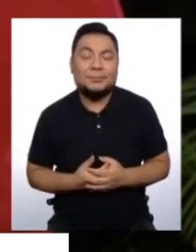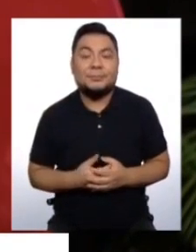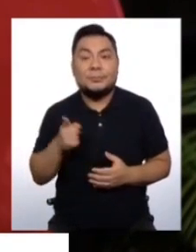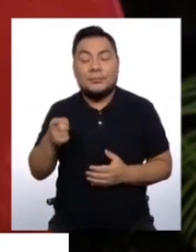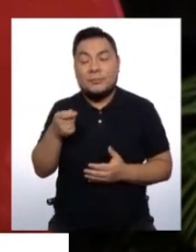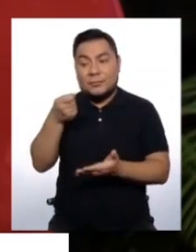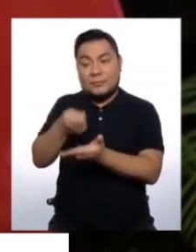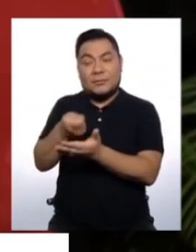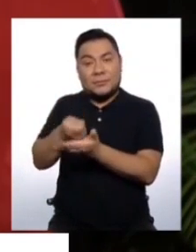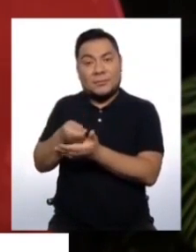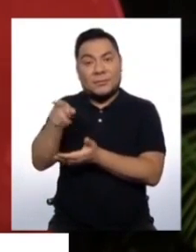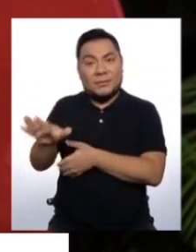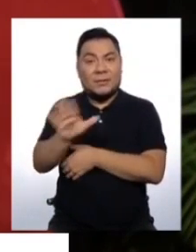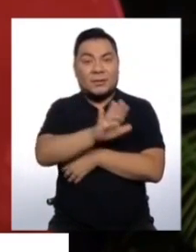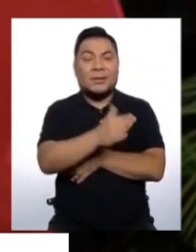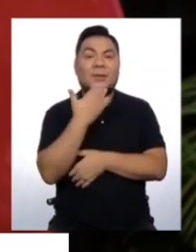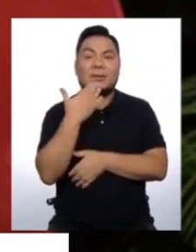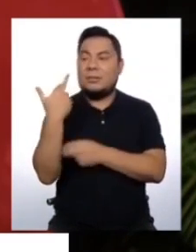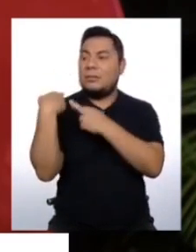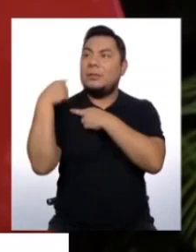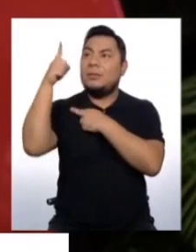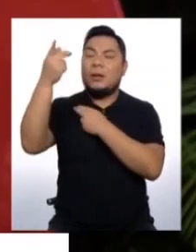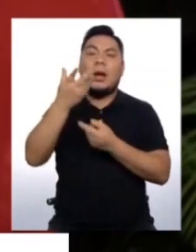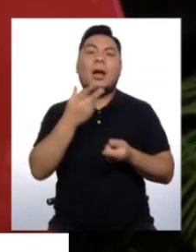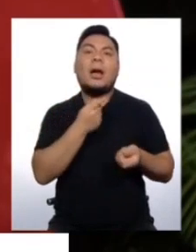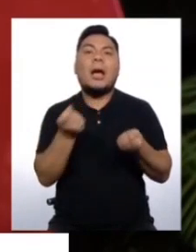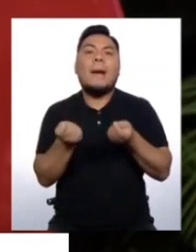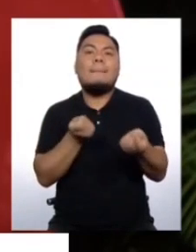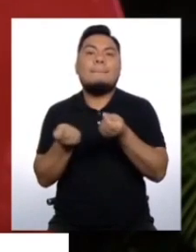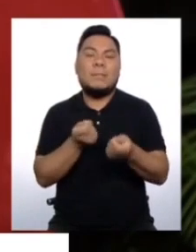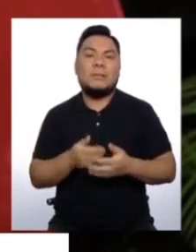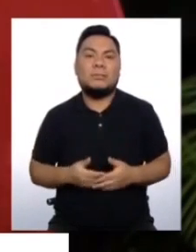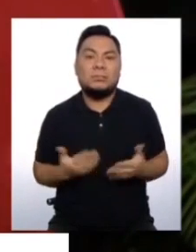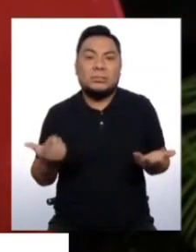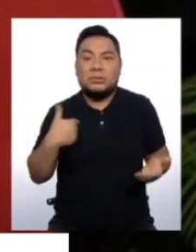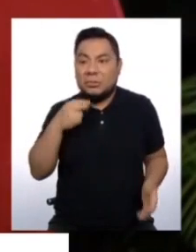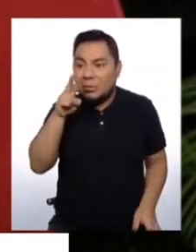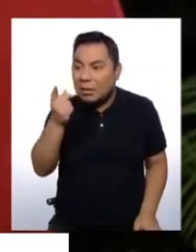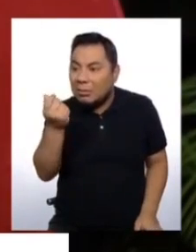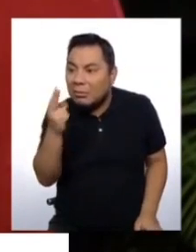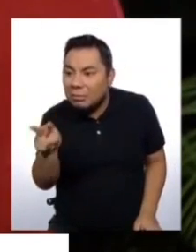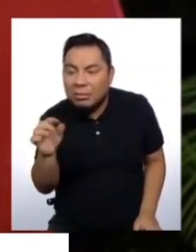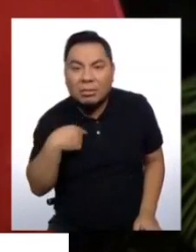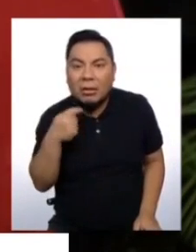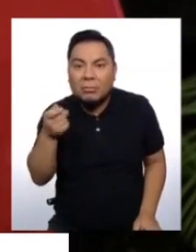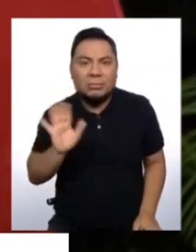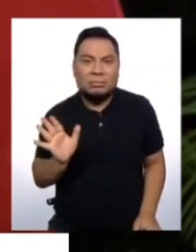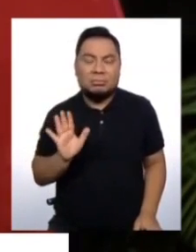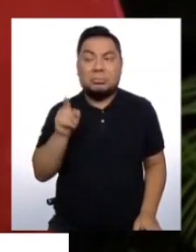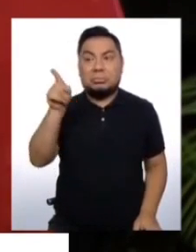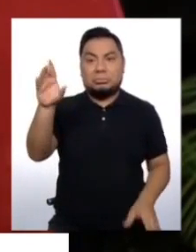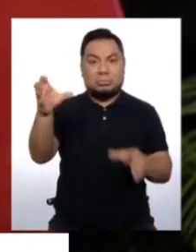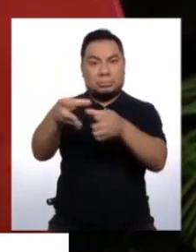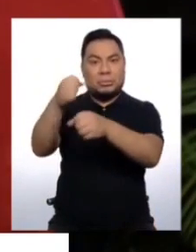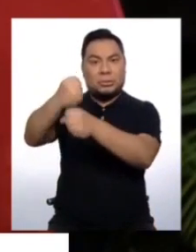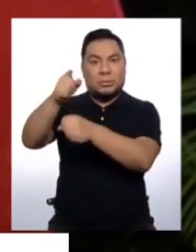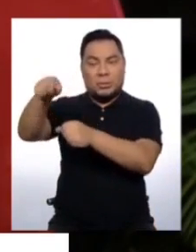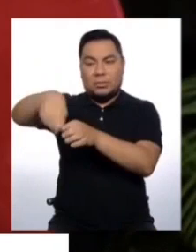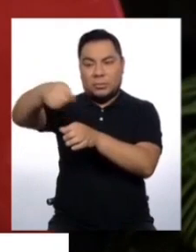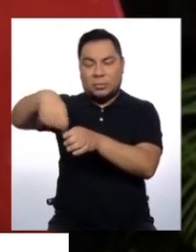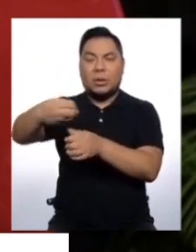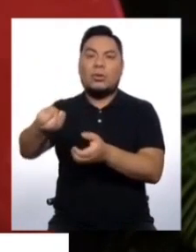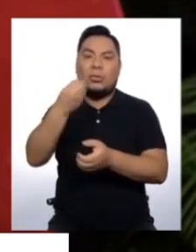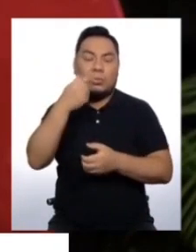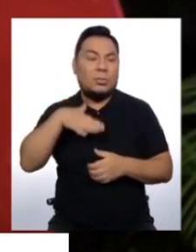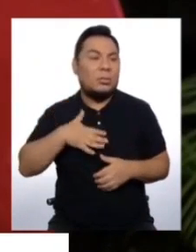gastos administrativos están a cargo de la administración. O sea, no hay un sol que nosotros veamos. Simplemente, como toda familia, a